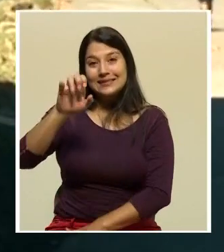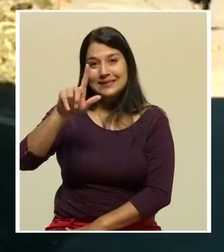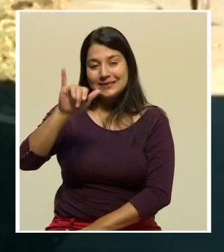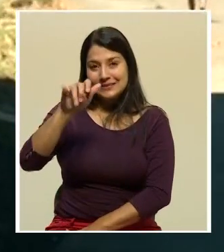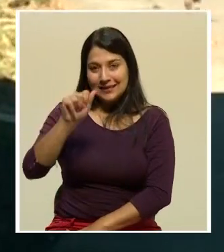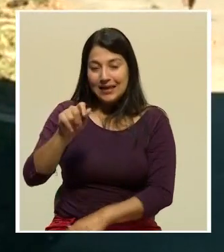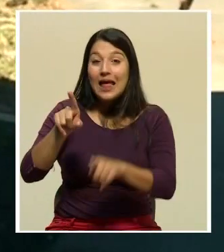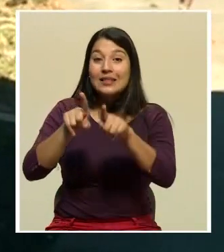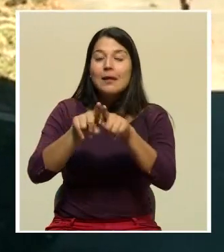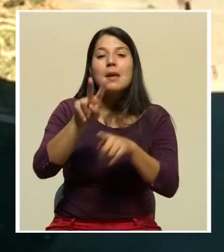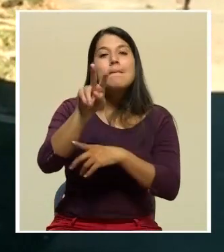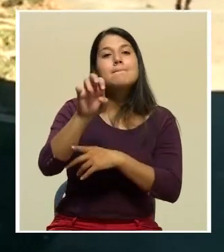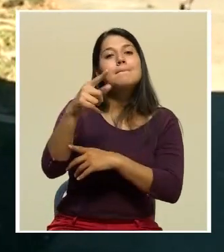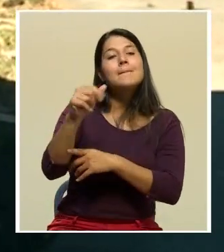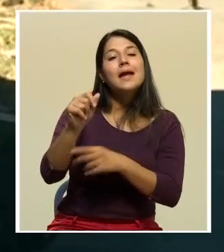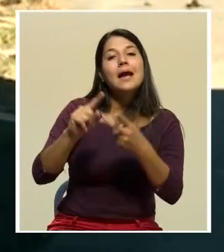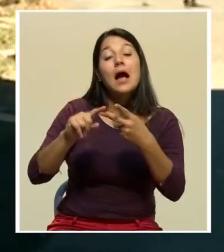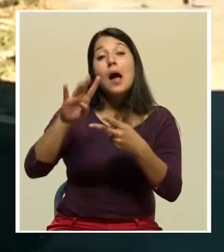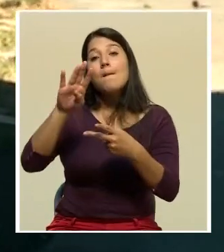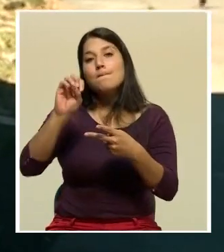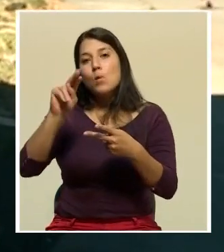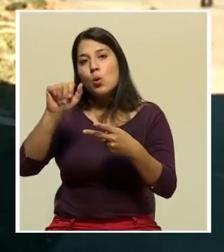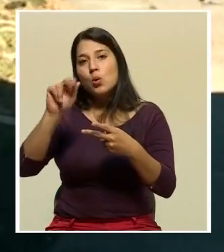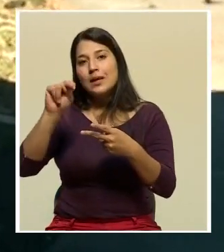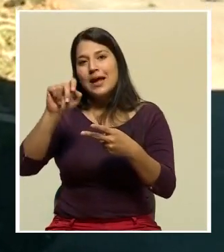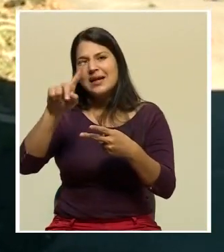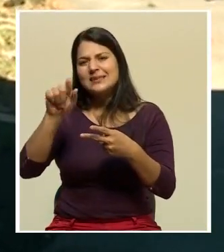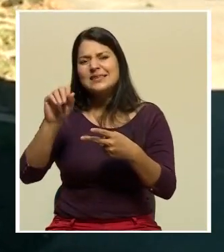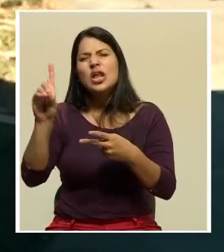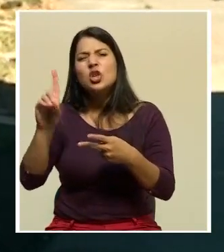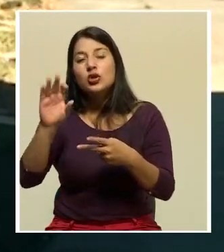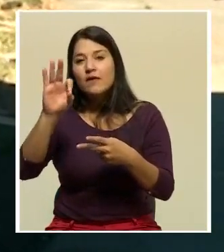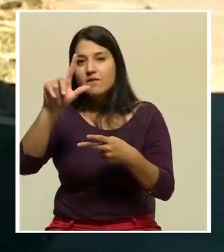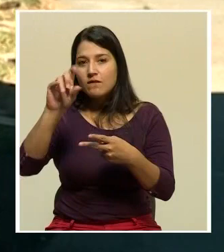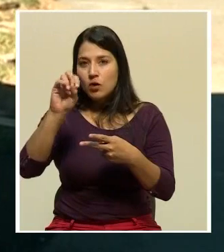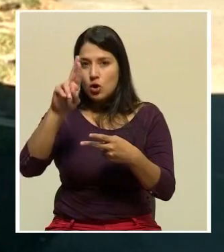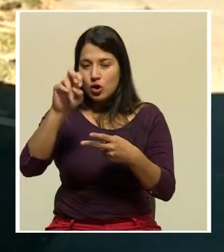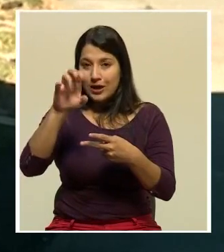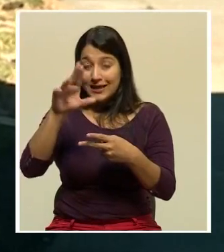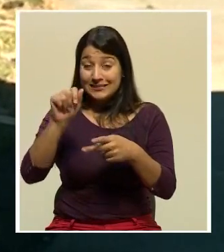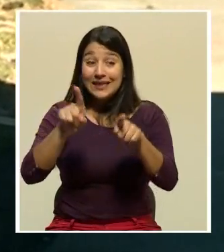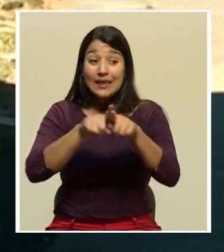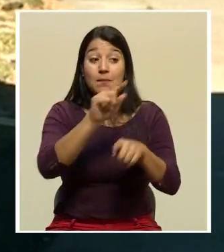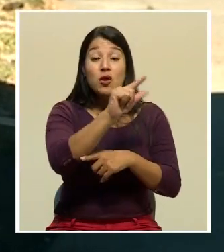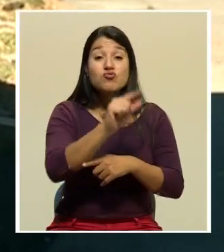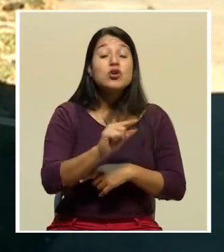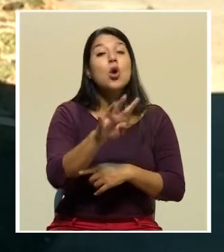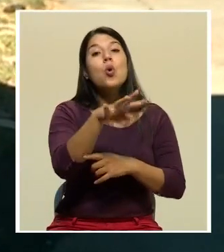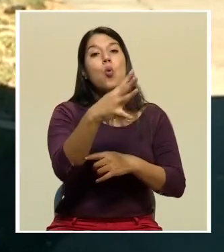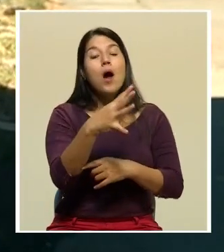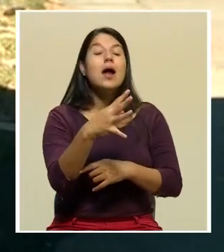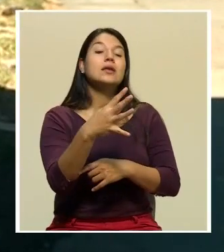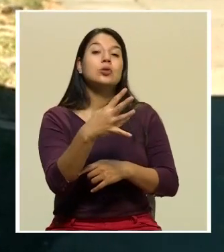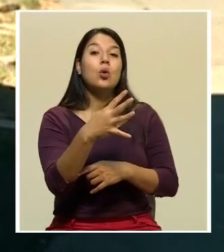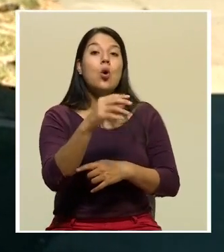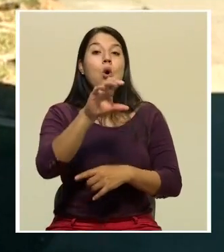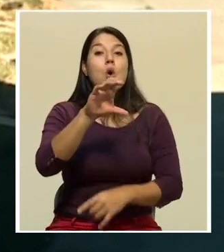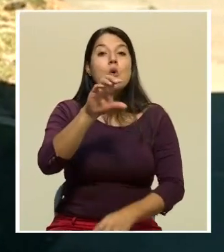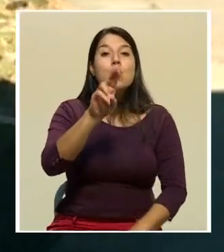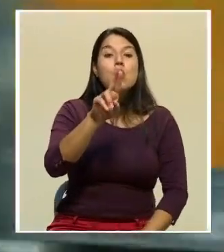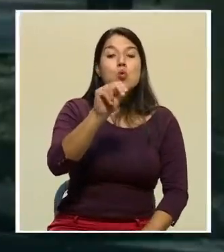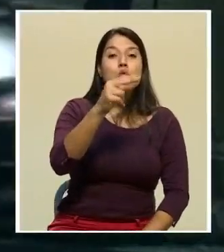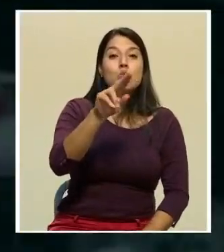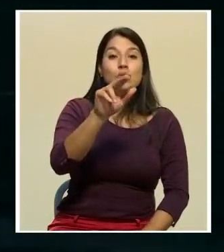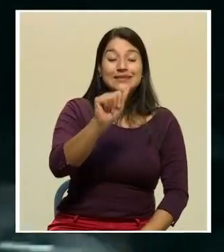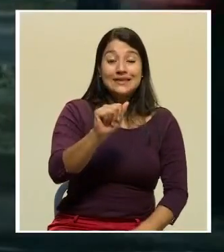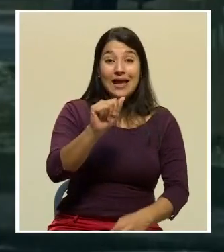del distrito de Florencia, en el cantón de Río Cuarto, en los distritos de Llanuras del Gaspar y Curuña del cantón de